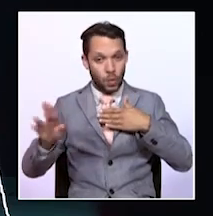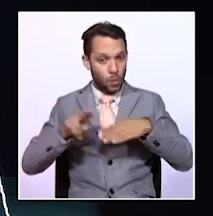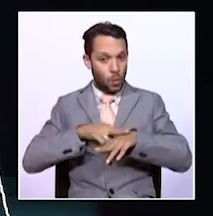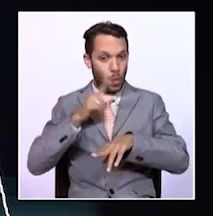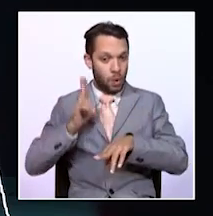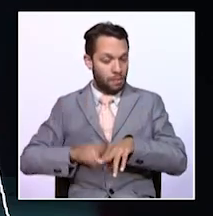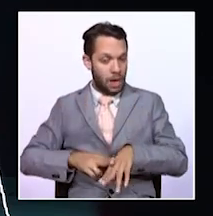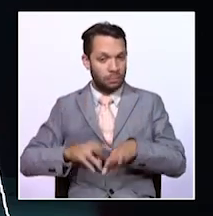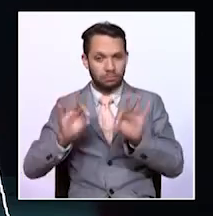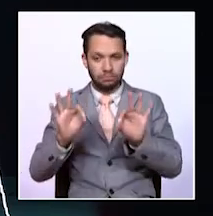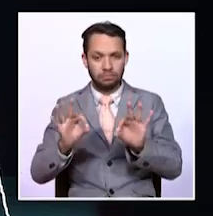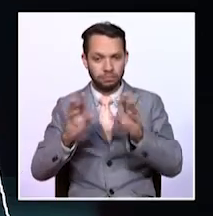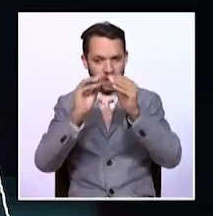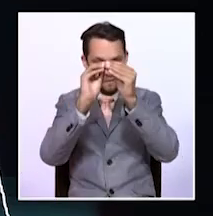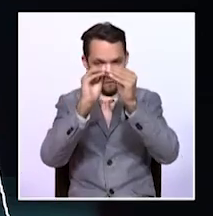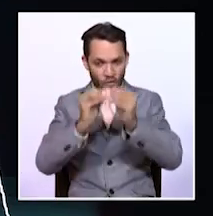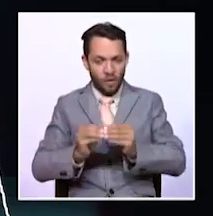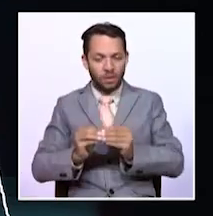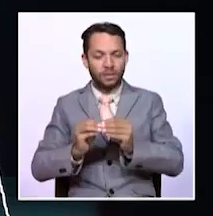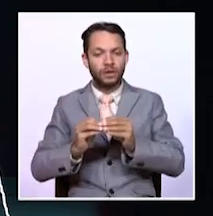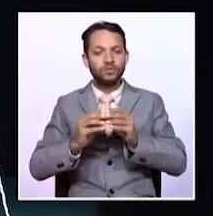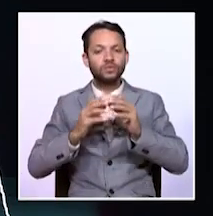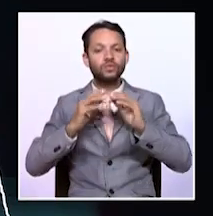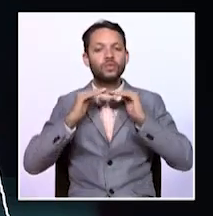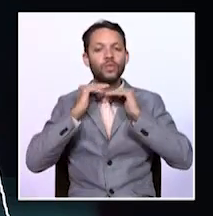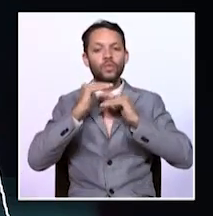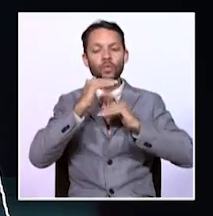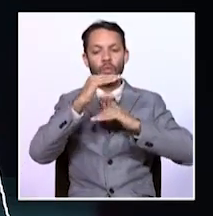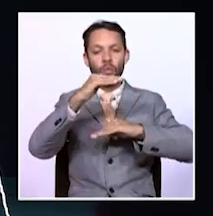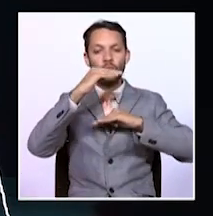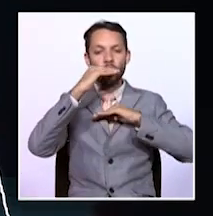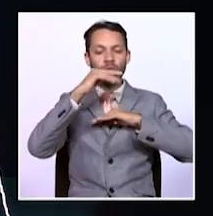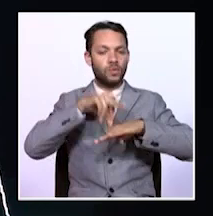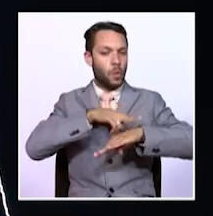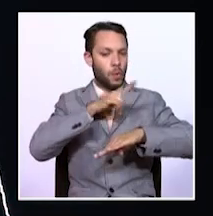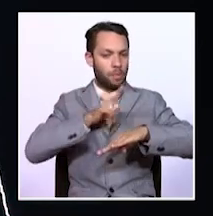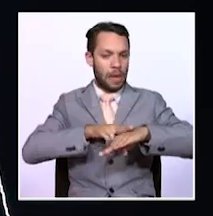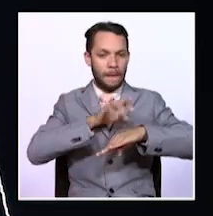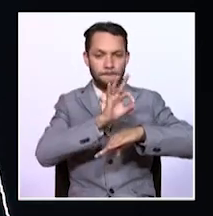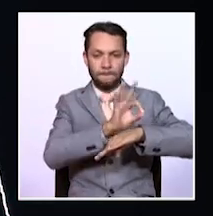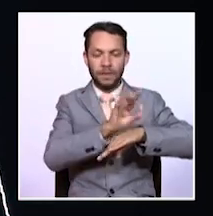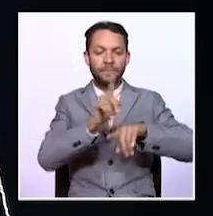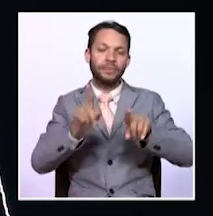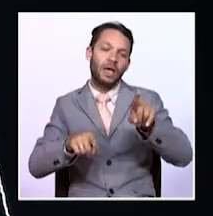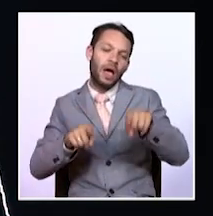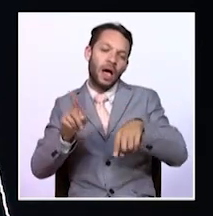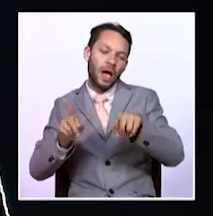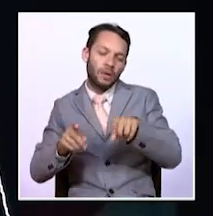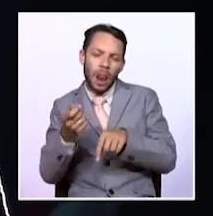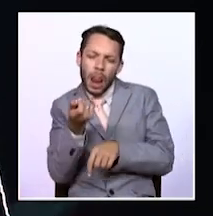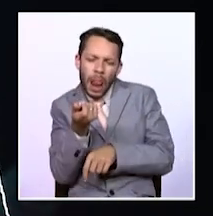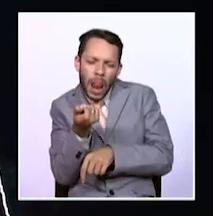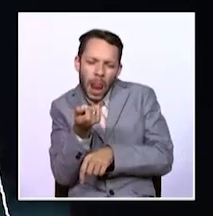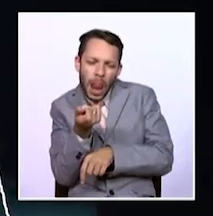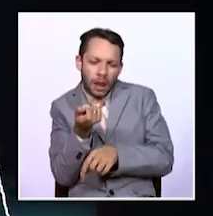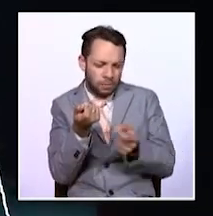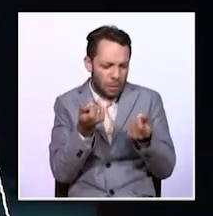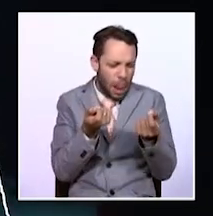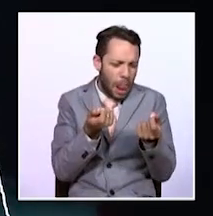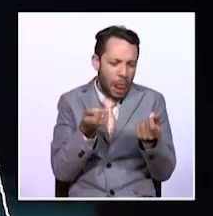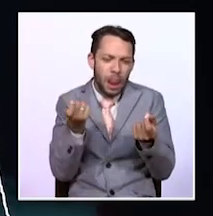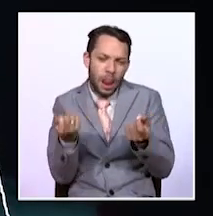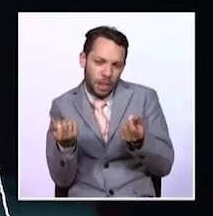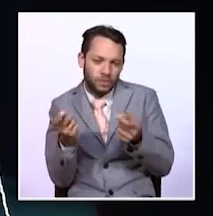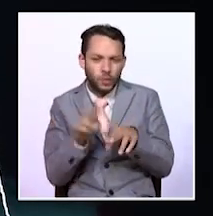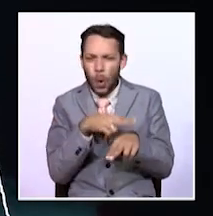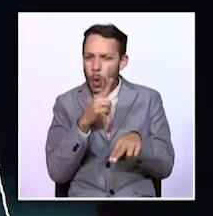normal, la estructura o la estructura que llamamos, sin ninguna masa. Hay unos quistecitos pequeños que son muy frecuentes de material